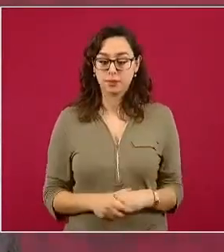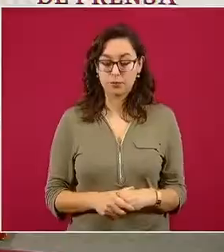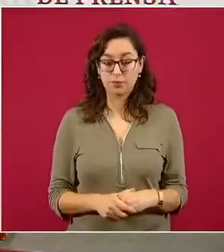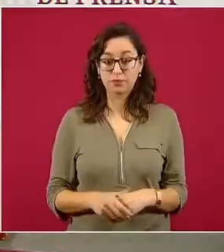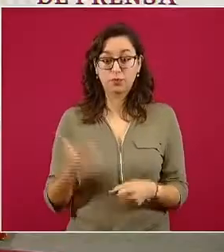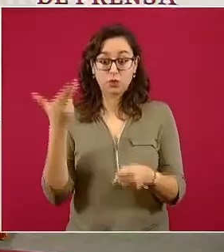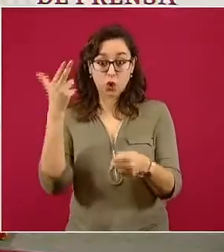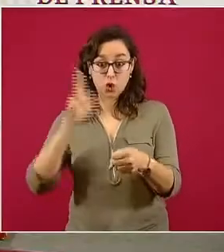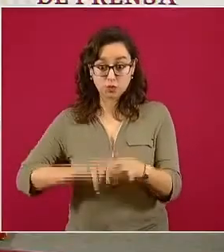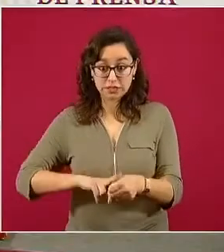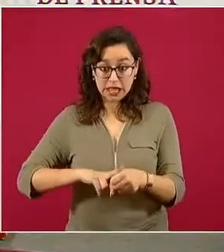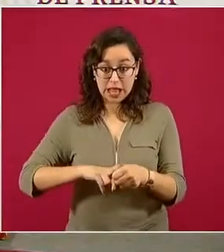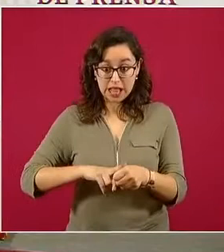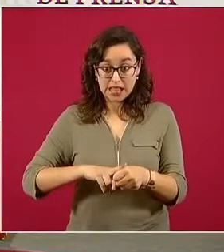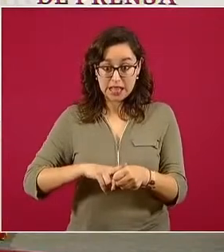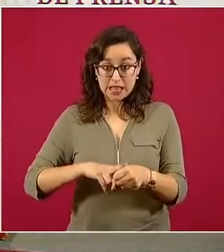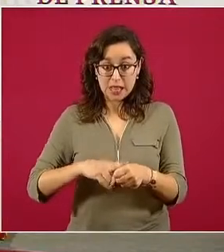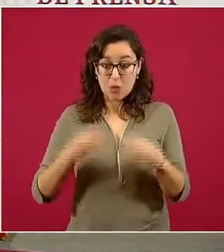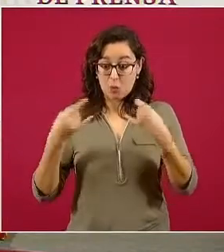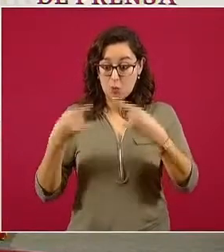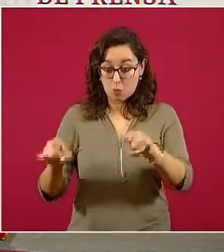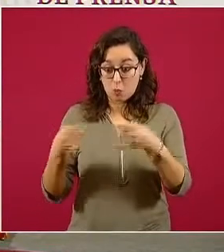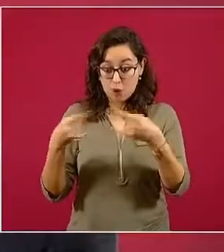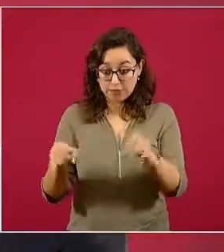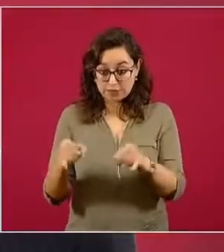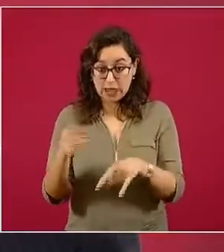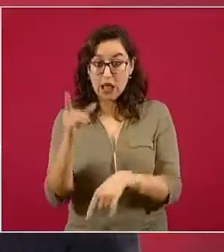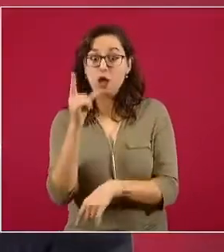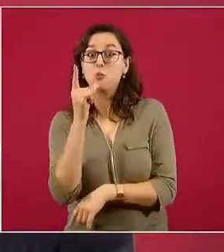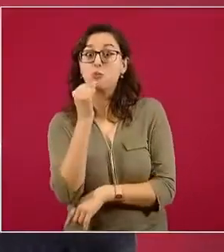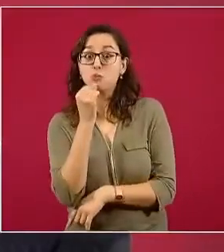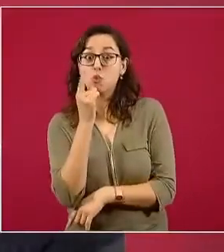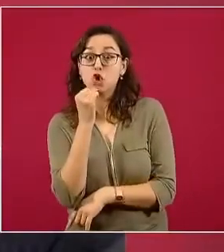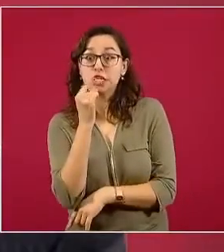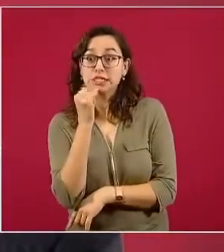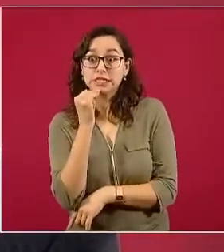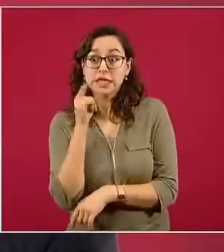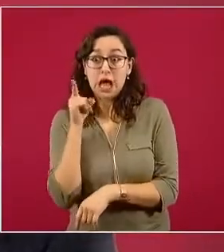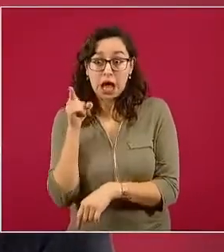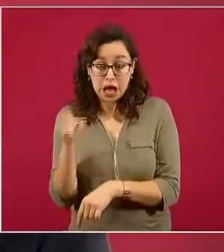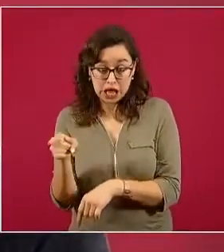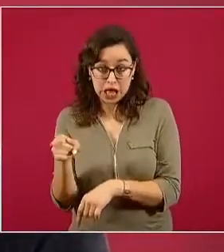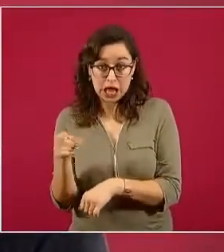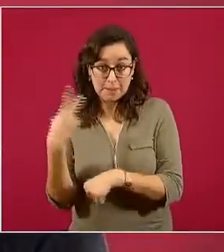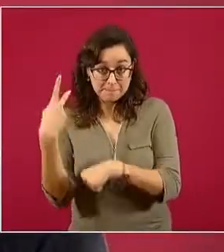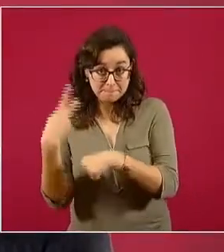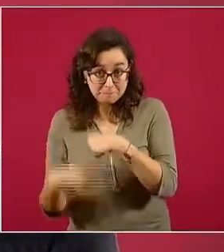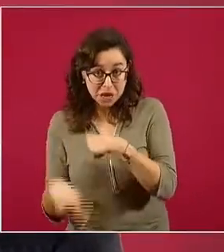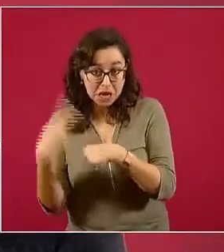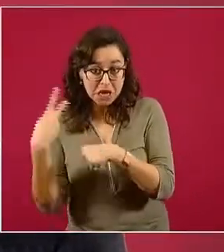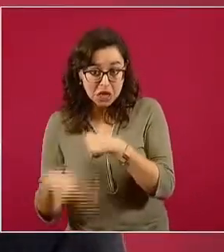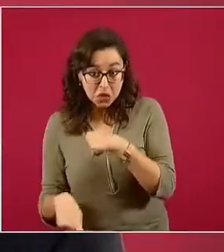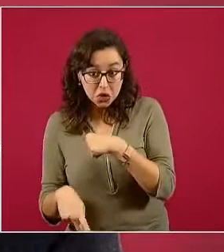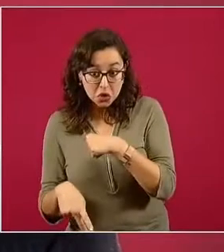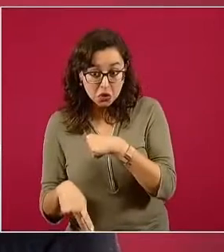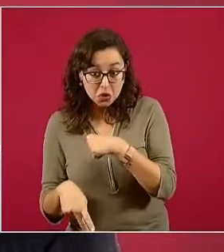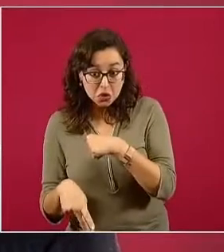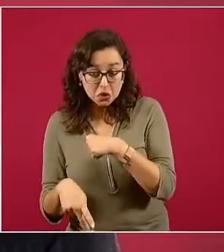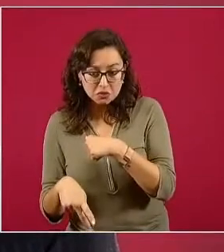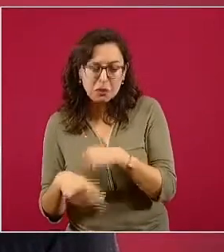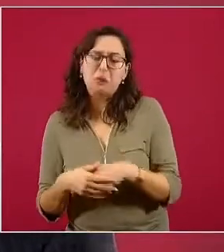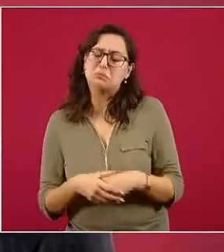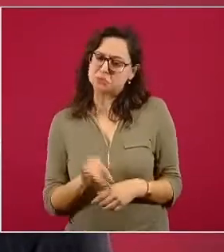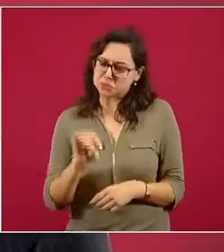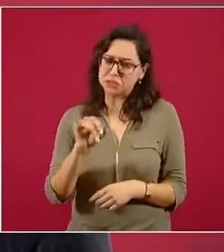personal COVID. Hay una manera de considerarlo, decir sí, claro, porque por la puerta del hospital pasan los pacientes enfermos, pudiera